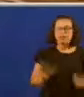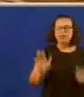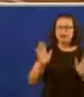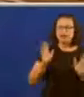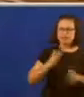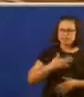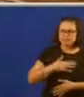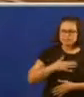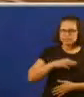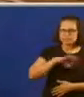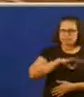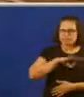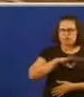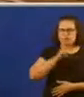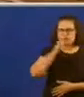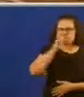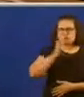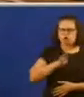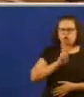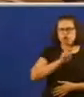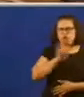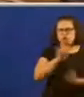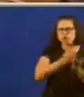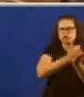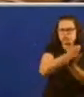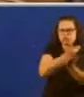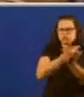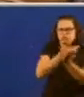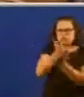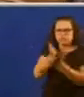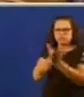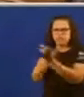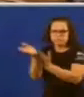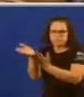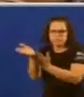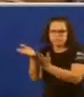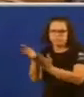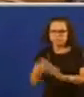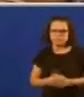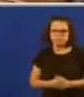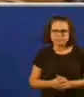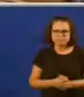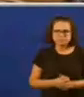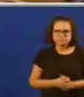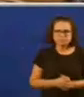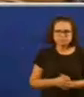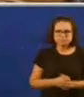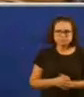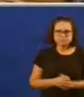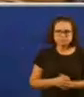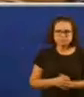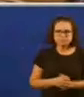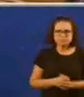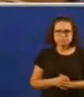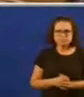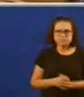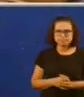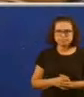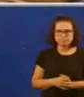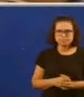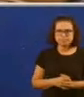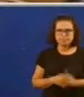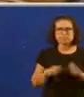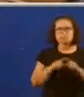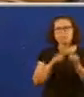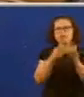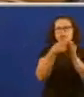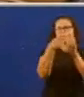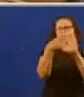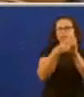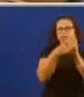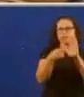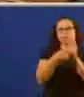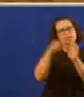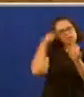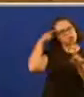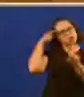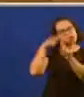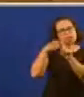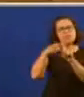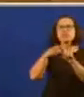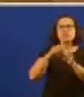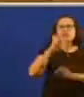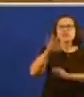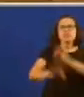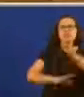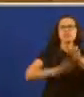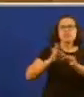outros camiños que vostede non quer explorar läng facen soa medida para favorecer o pecho dos ciclos